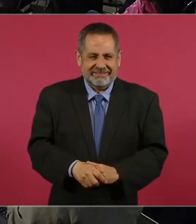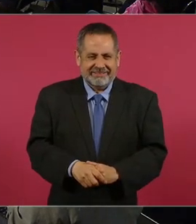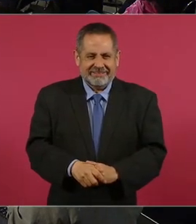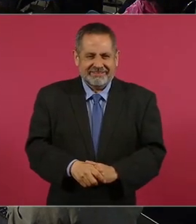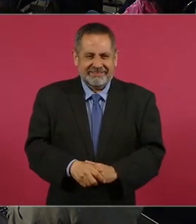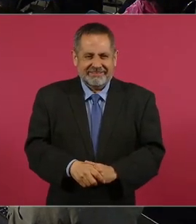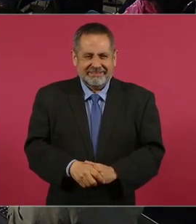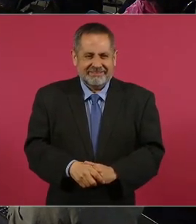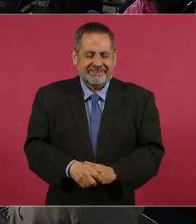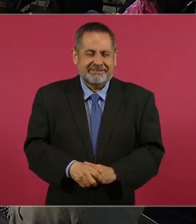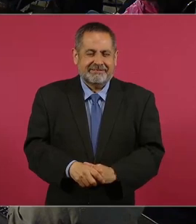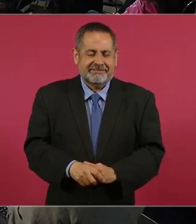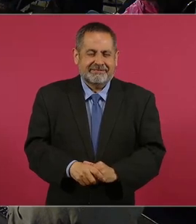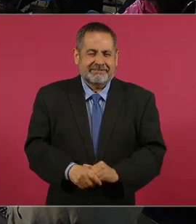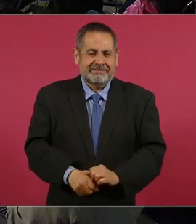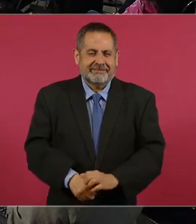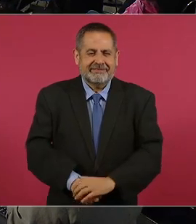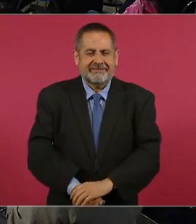¿Eh?